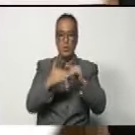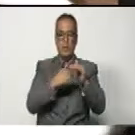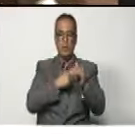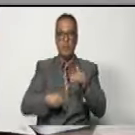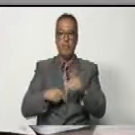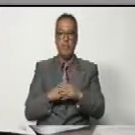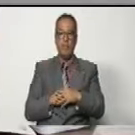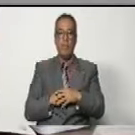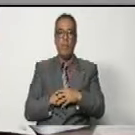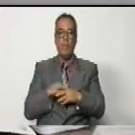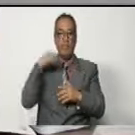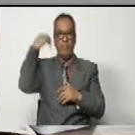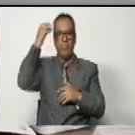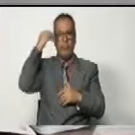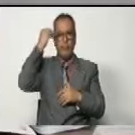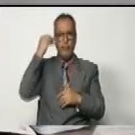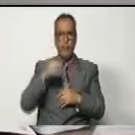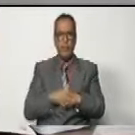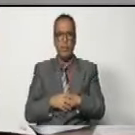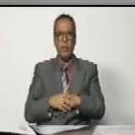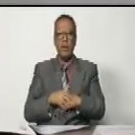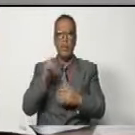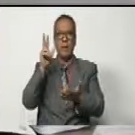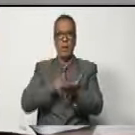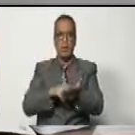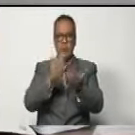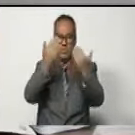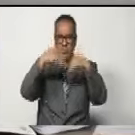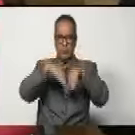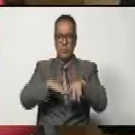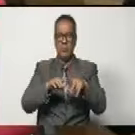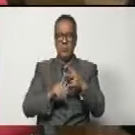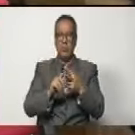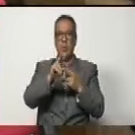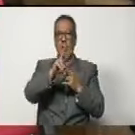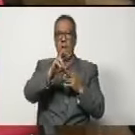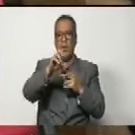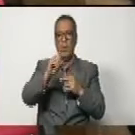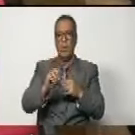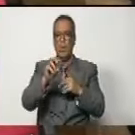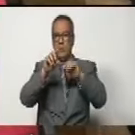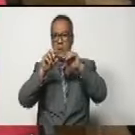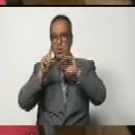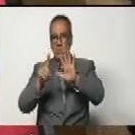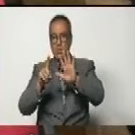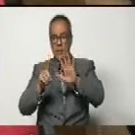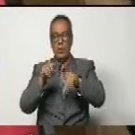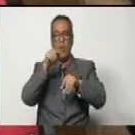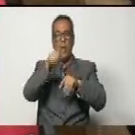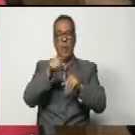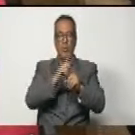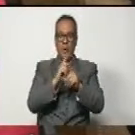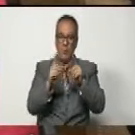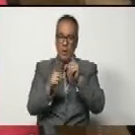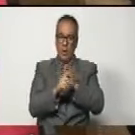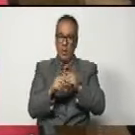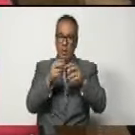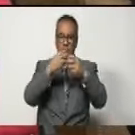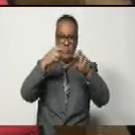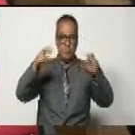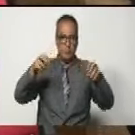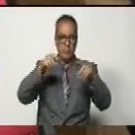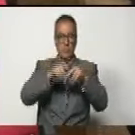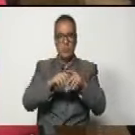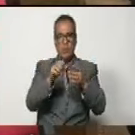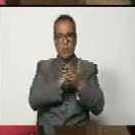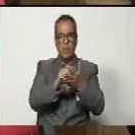vicepresidente. En consideración. Aprobado. Siguiente. Ducentésimo vigésimo sexto. Se sugiere aprobar sin modificación la denominación del